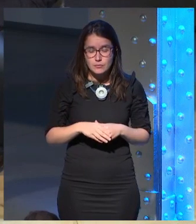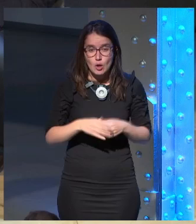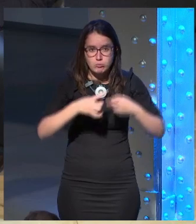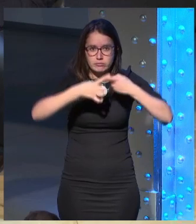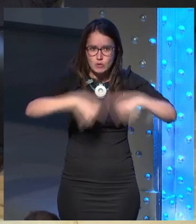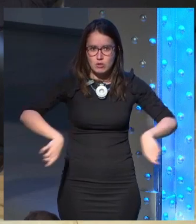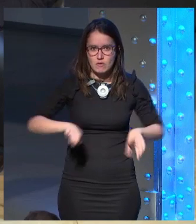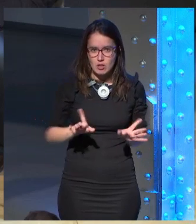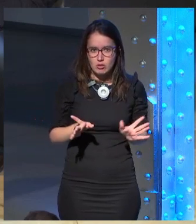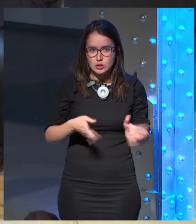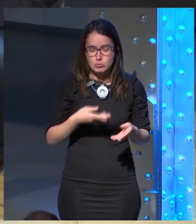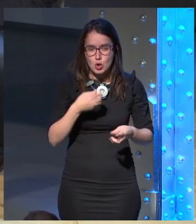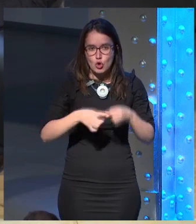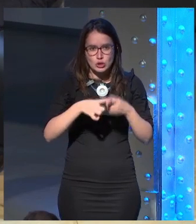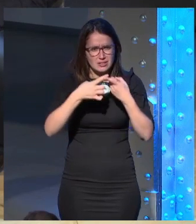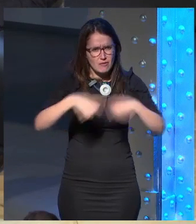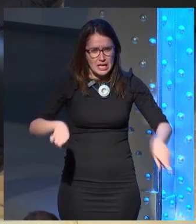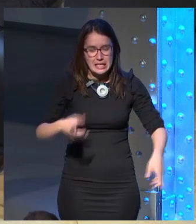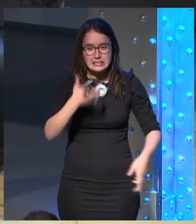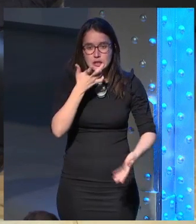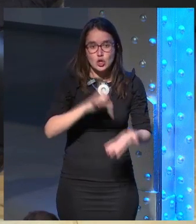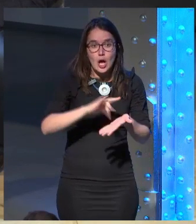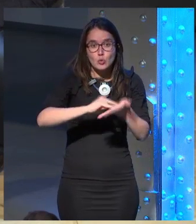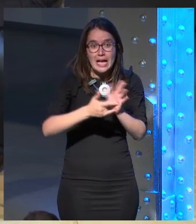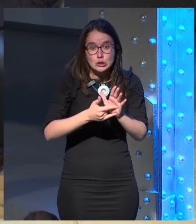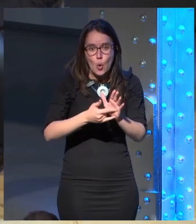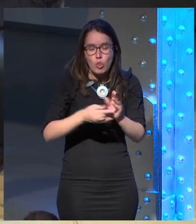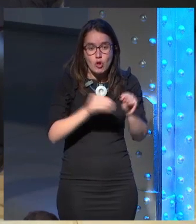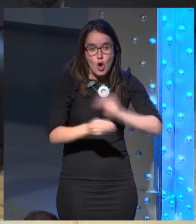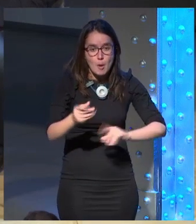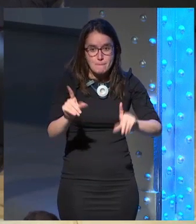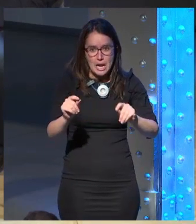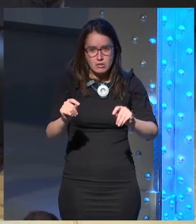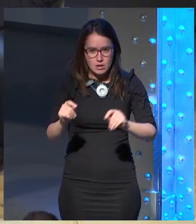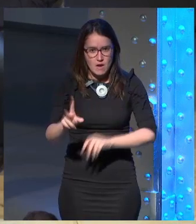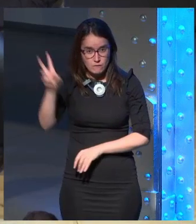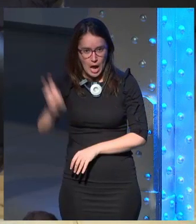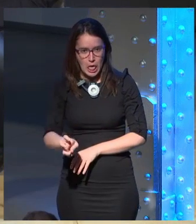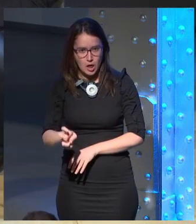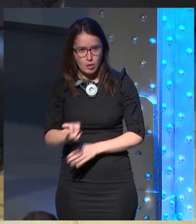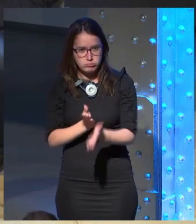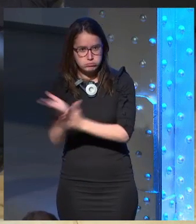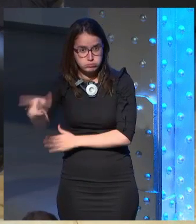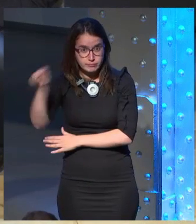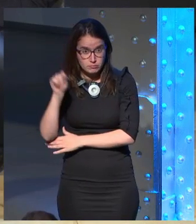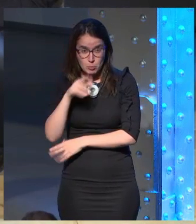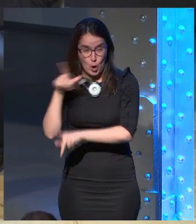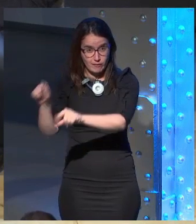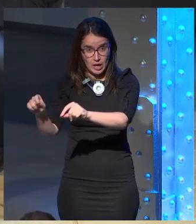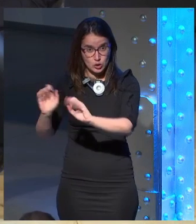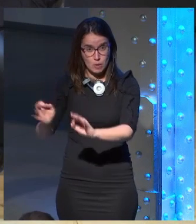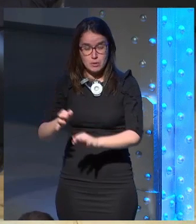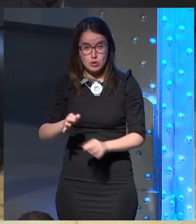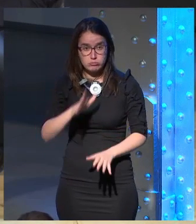son distintas. Si hay una solución barata que funciona, pues es la que suelen escoger. A mí me